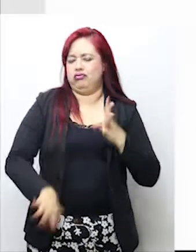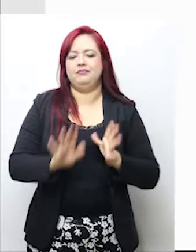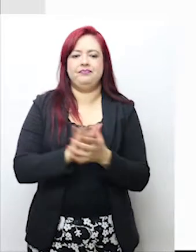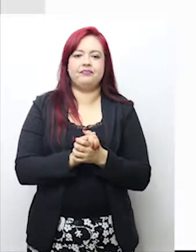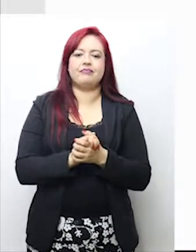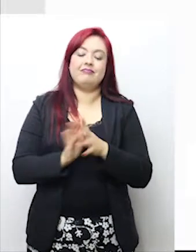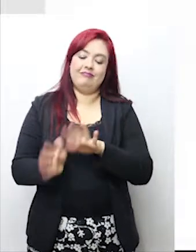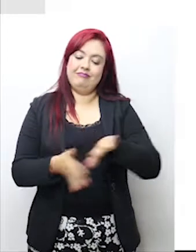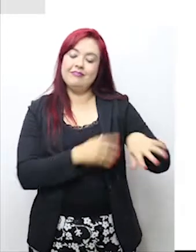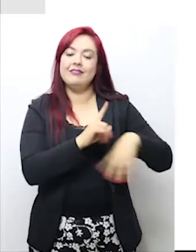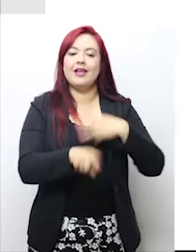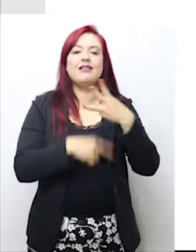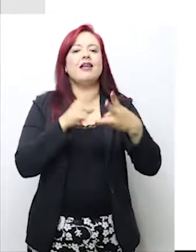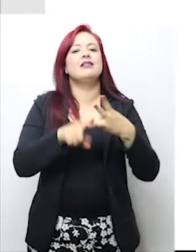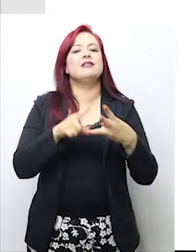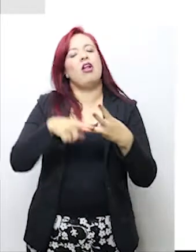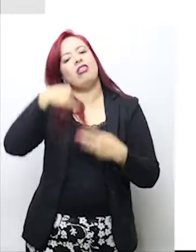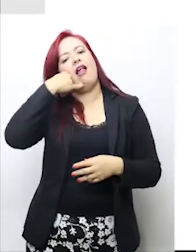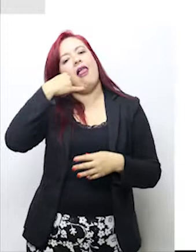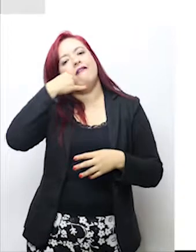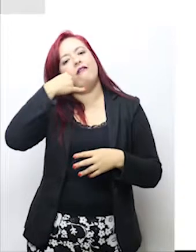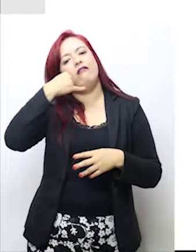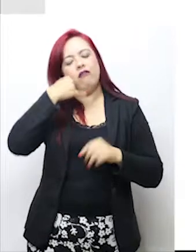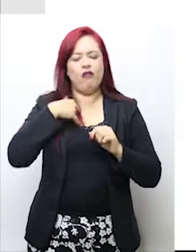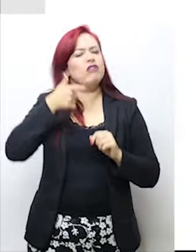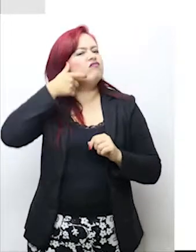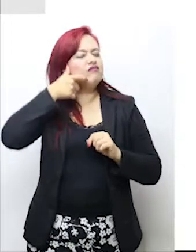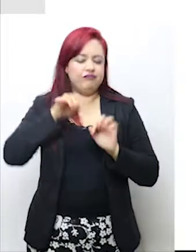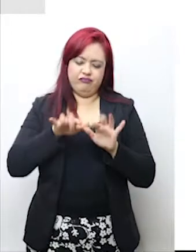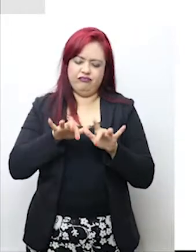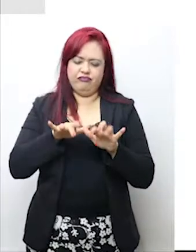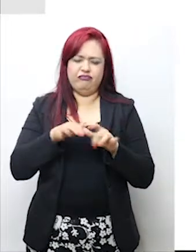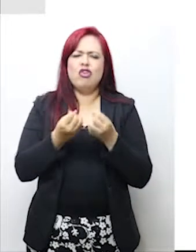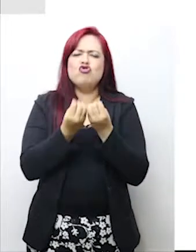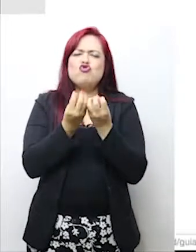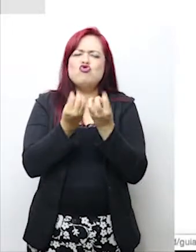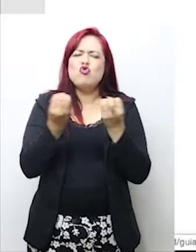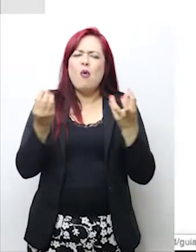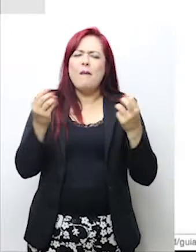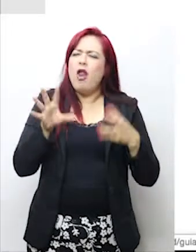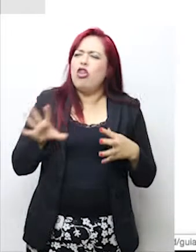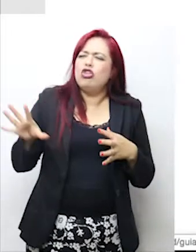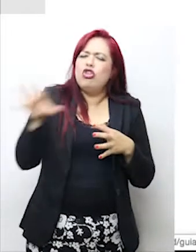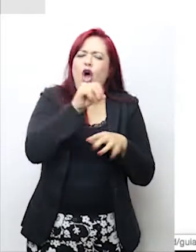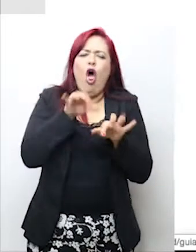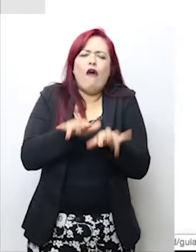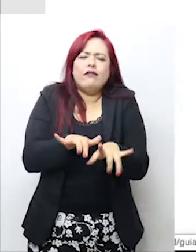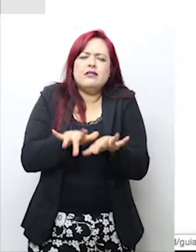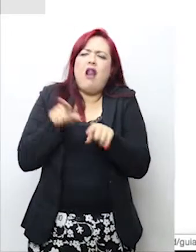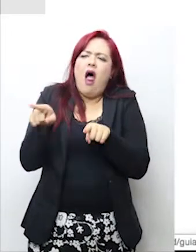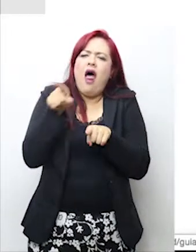Guía telefónica, donde puedes encontrar los números de todas las dependencias de la universidad.